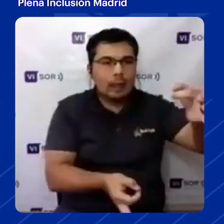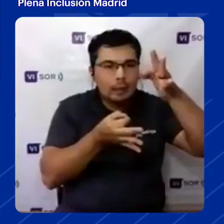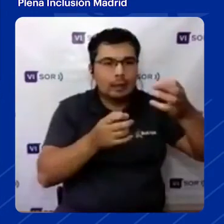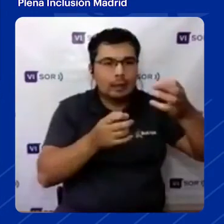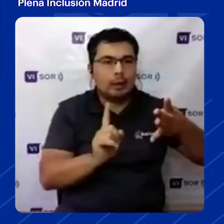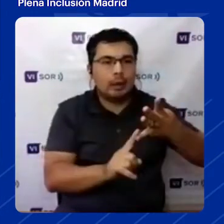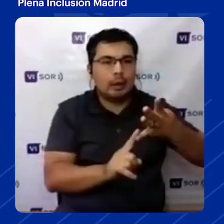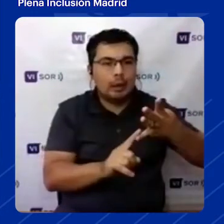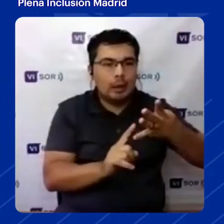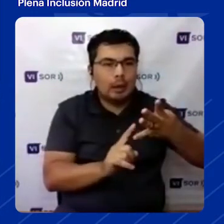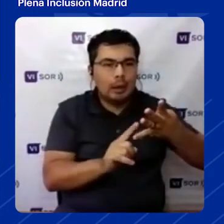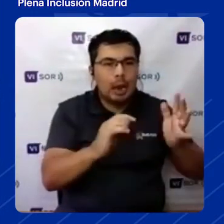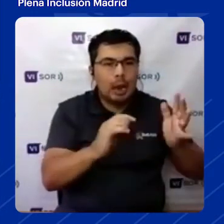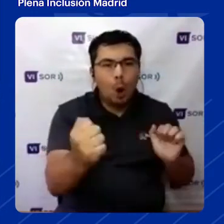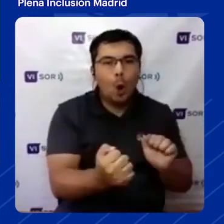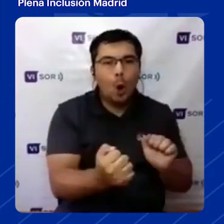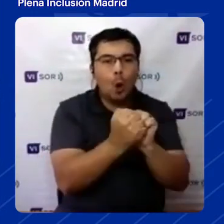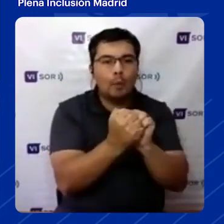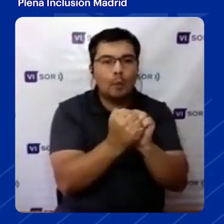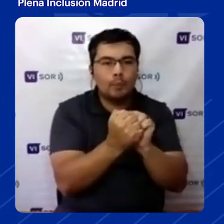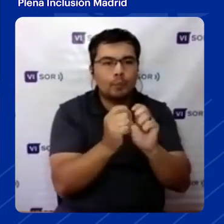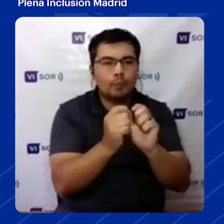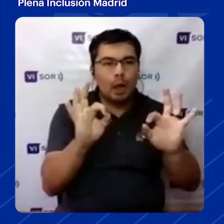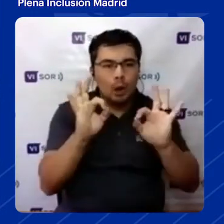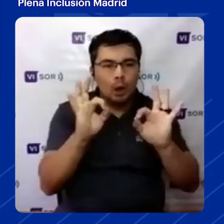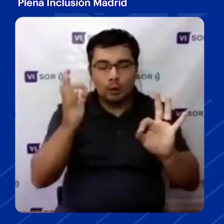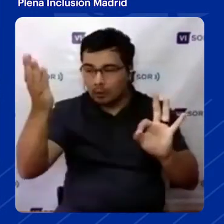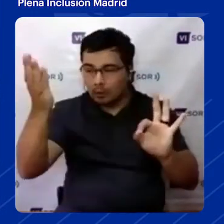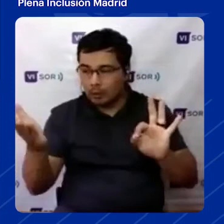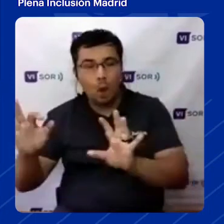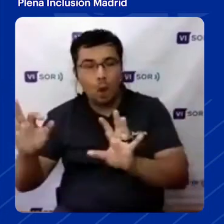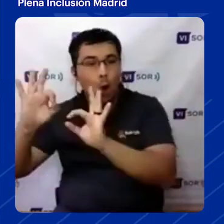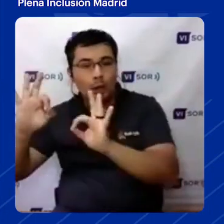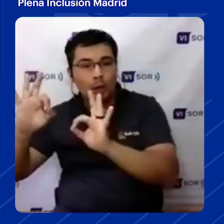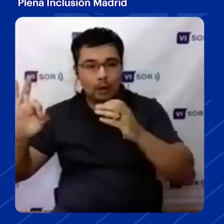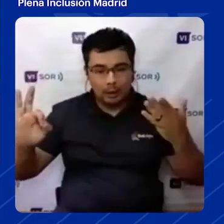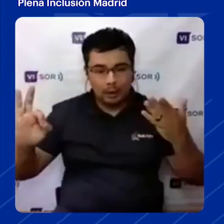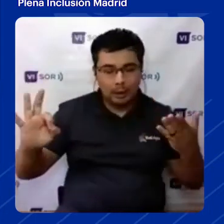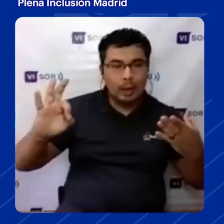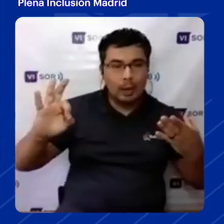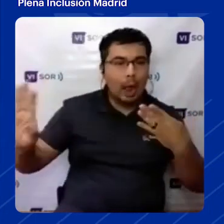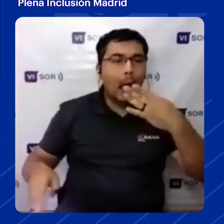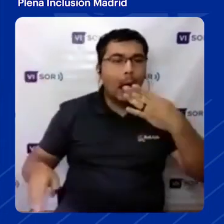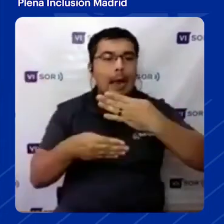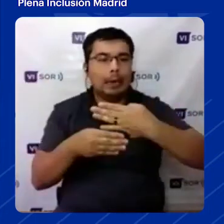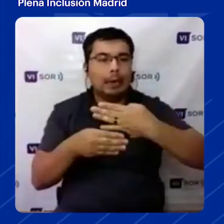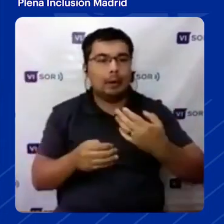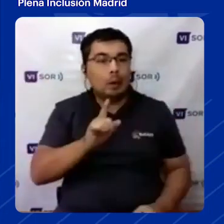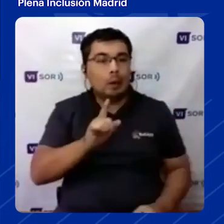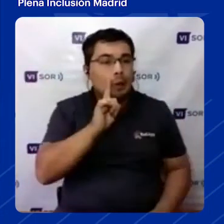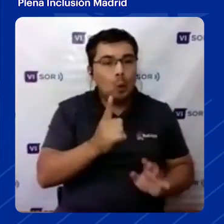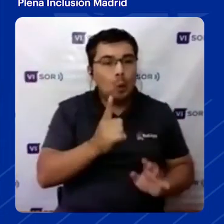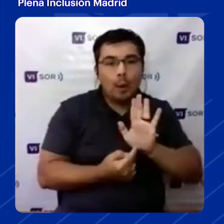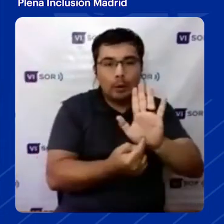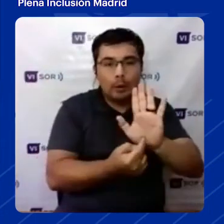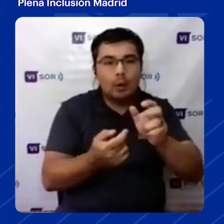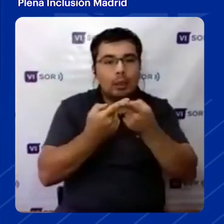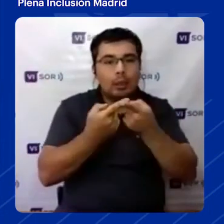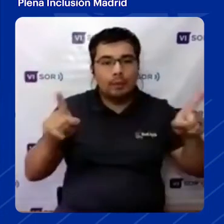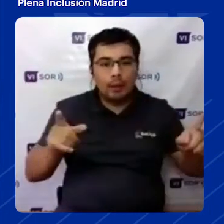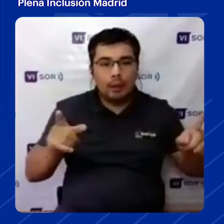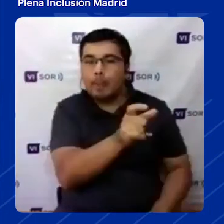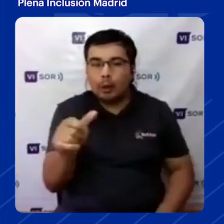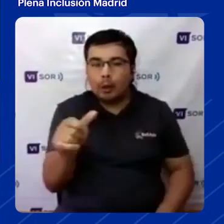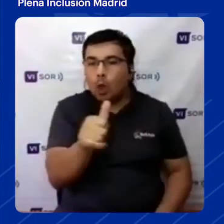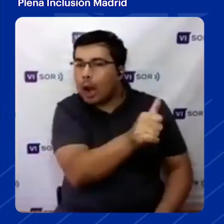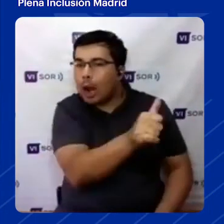exige contar con lectores finales. Sin embargo, el lenguaje claro va para toda la ciudadanía y sobre todo se centra en algún tipo de textos